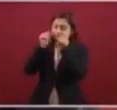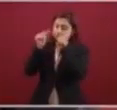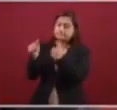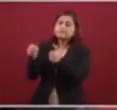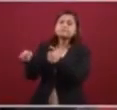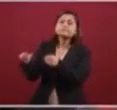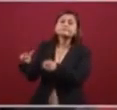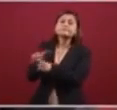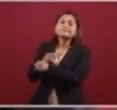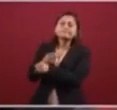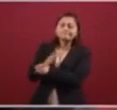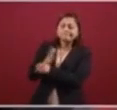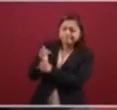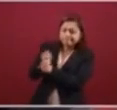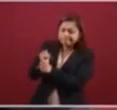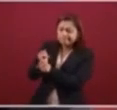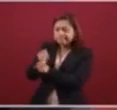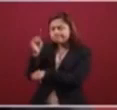de